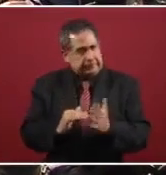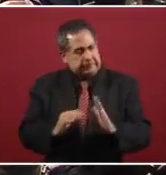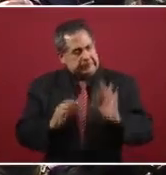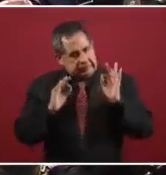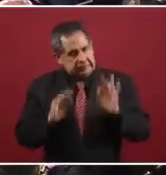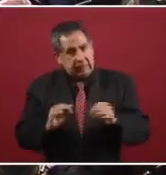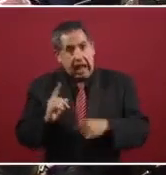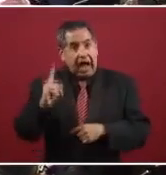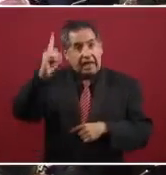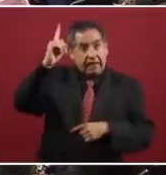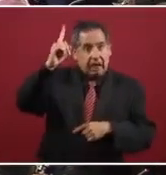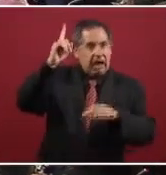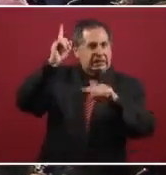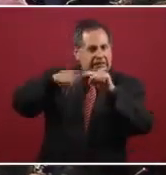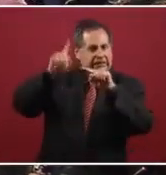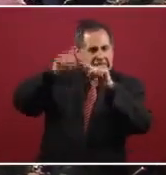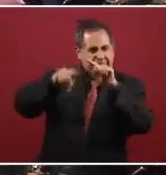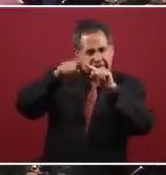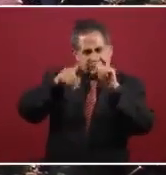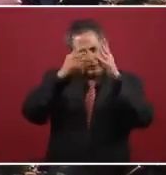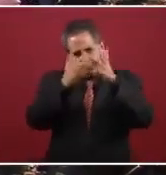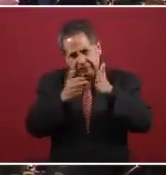de arriba hacia abajo.